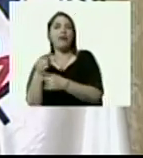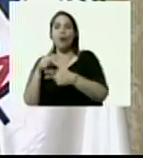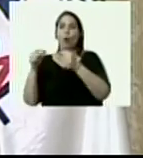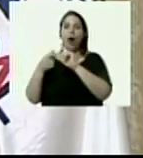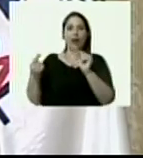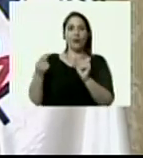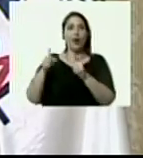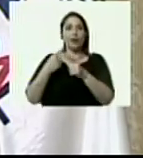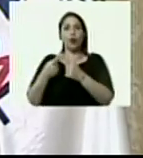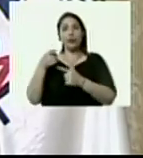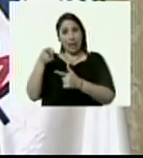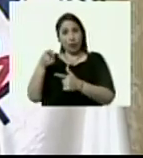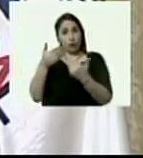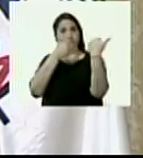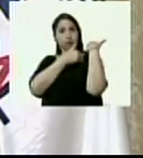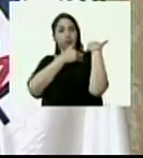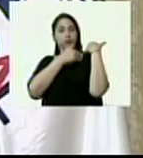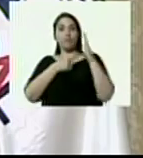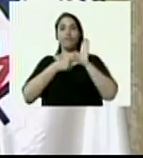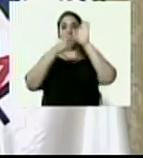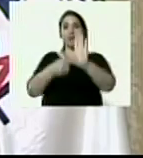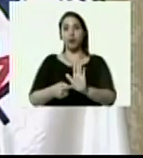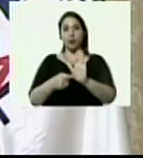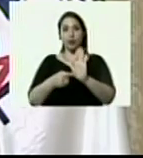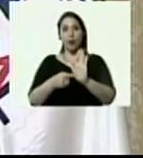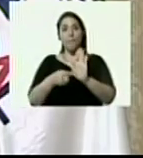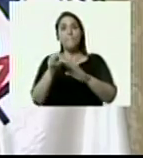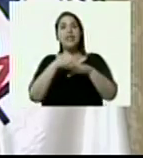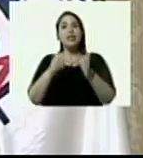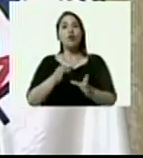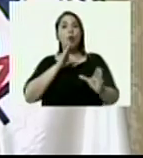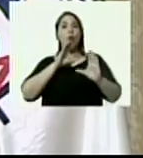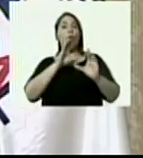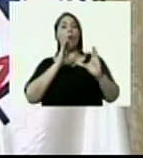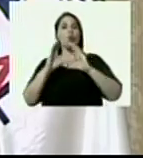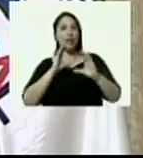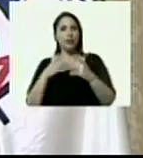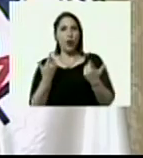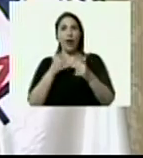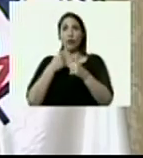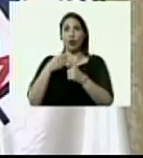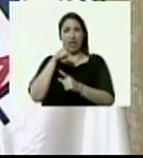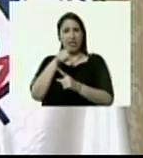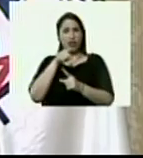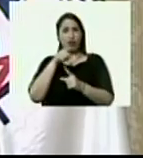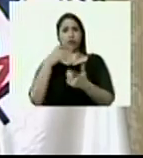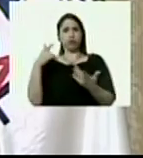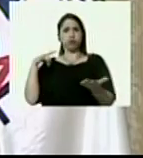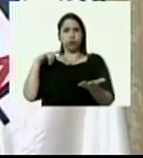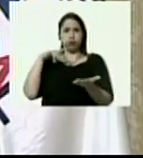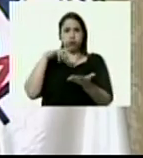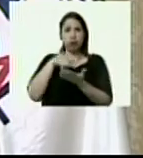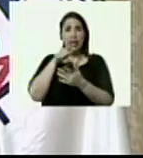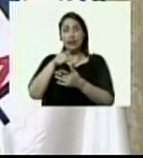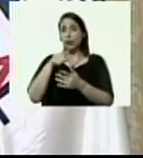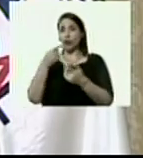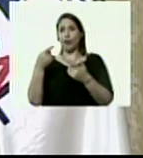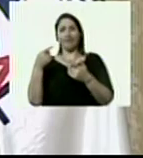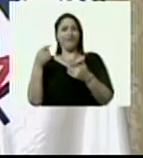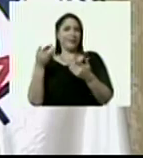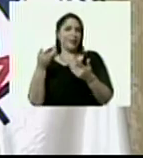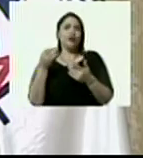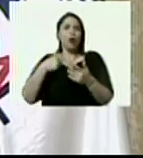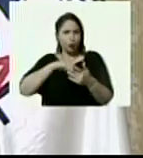va a encargar de demostrarlo jorge rodríguez en breve pero este tipo de incursiones han sido comunes en momentos clave en nosotros